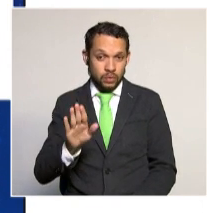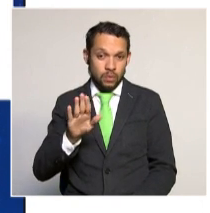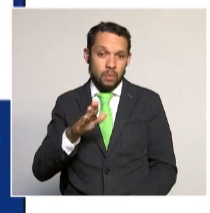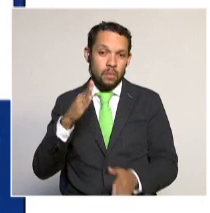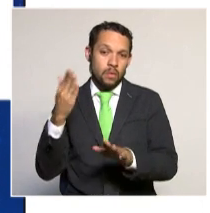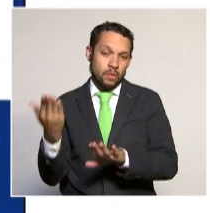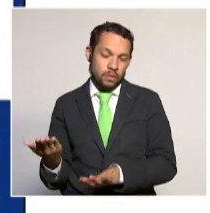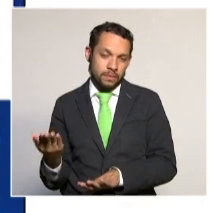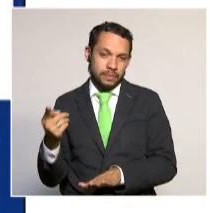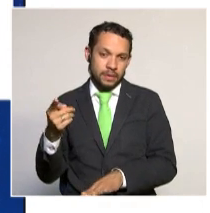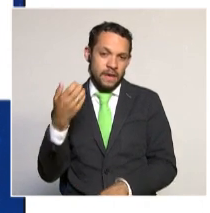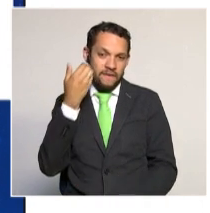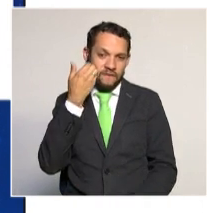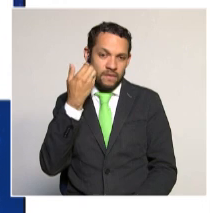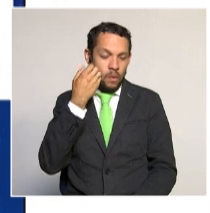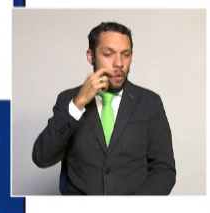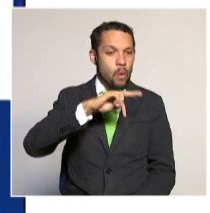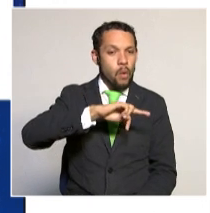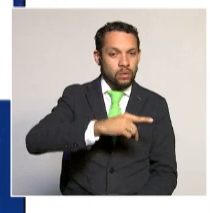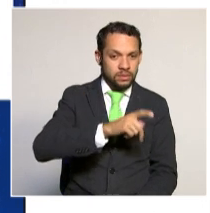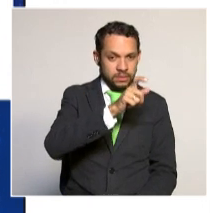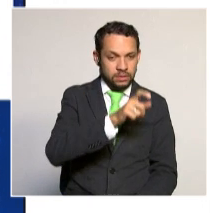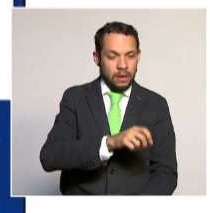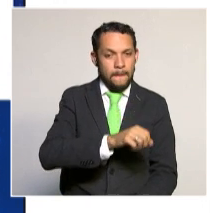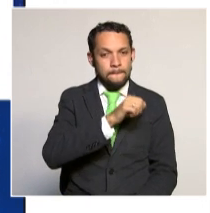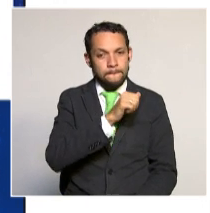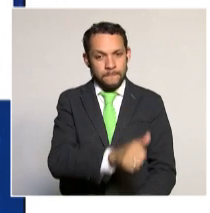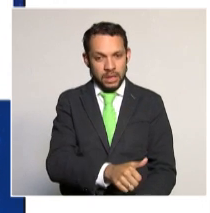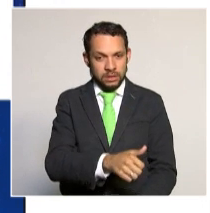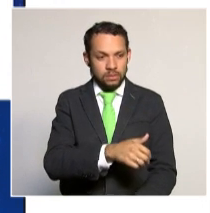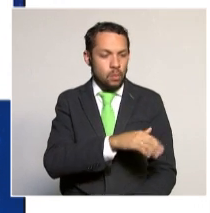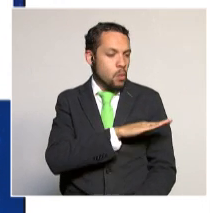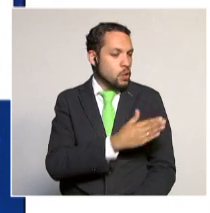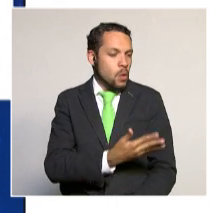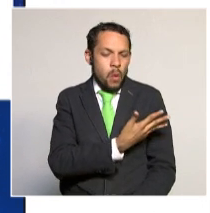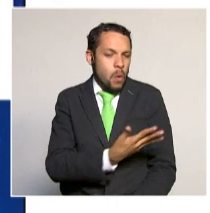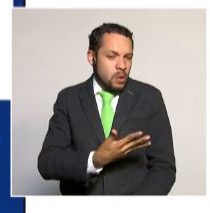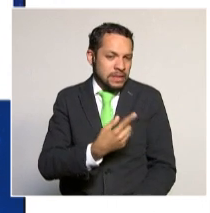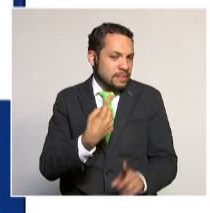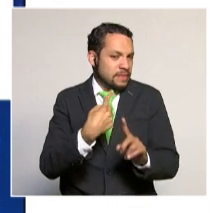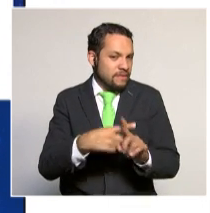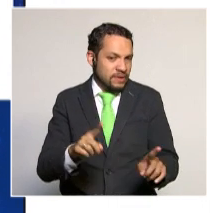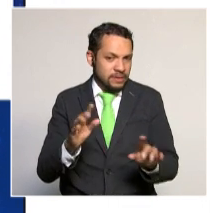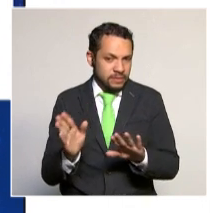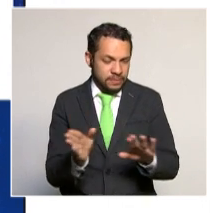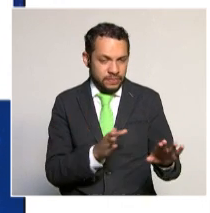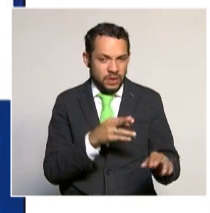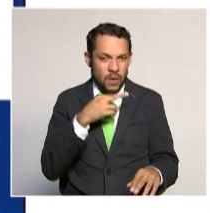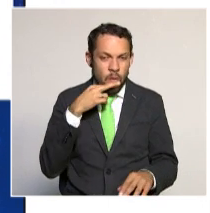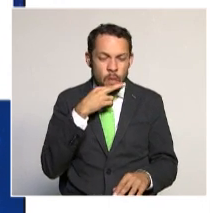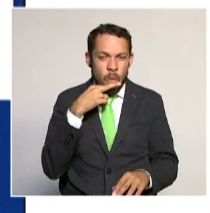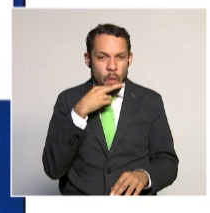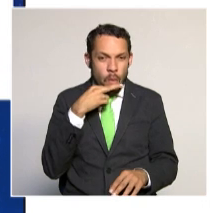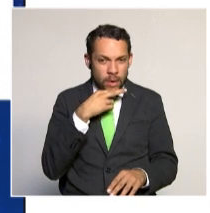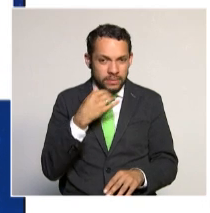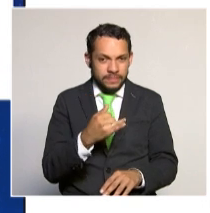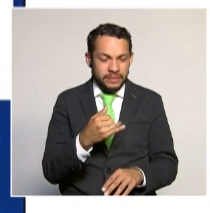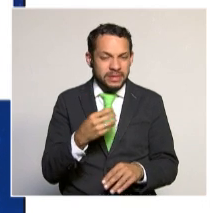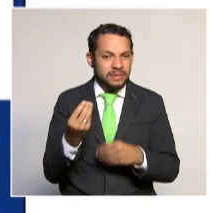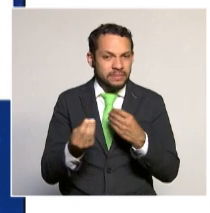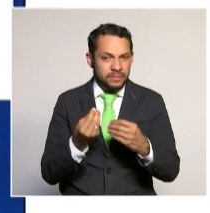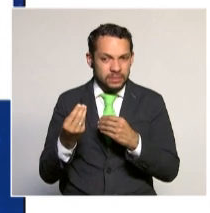otro murió por otras causas. ¿Qué notamos en contraste? Observen ustedes ahorita marcado con rojo que hay unas